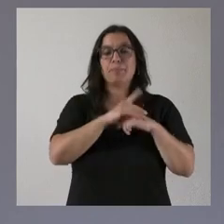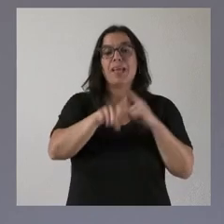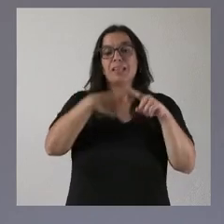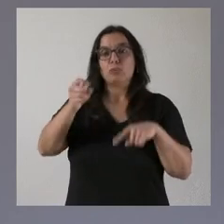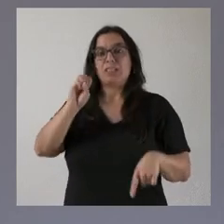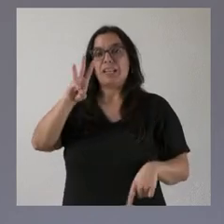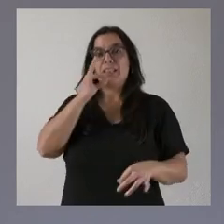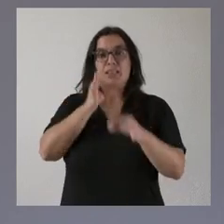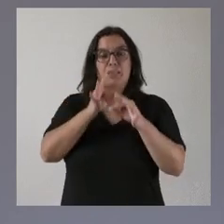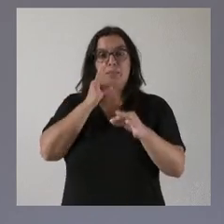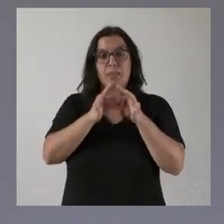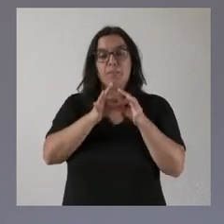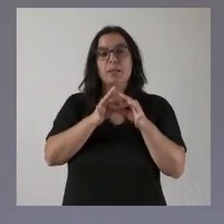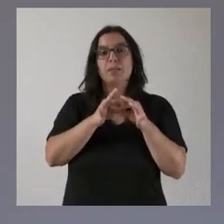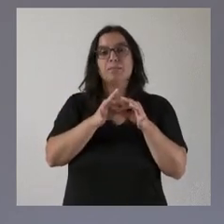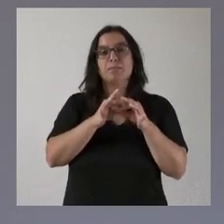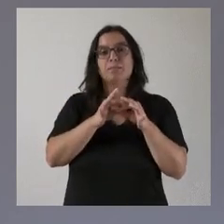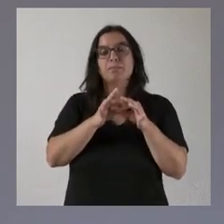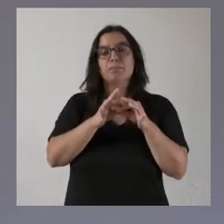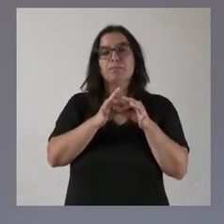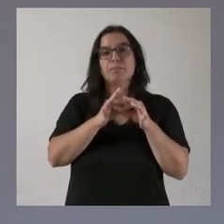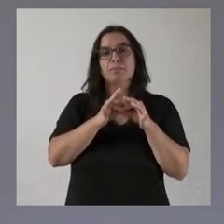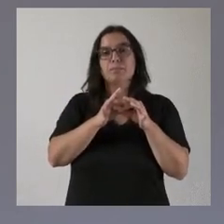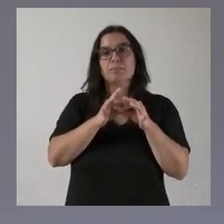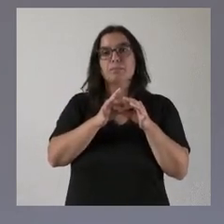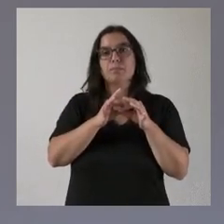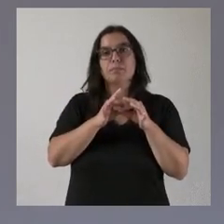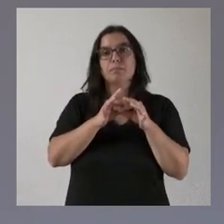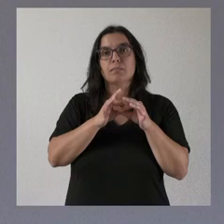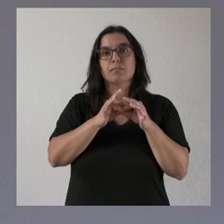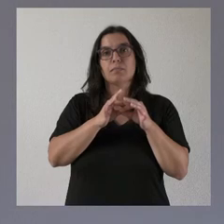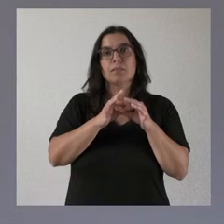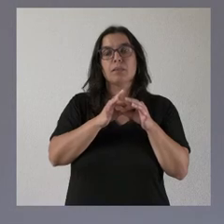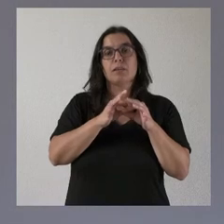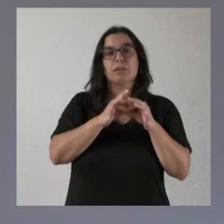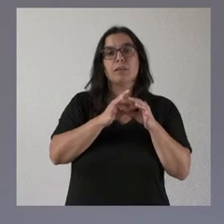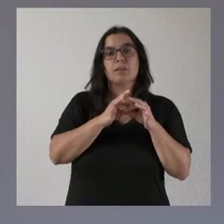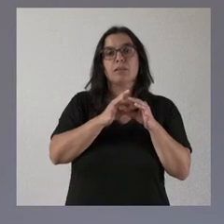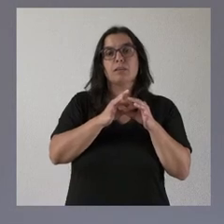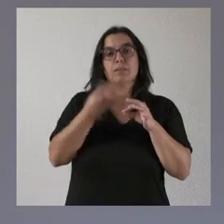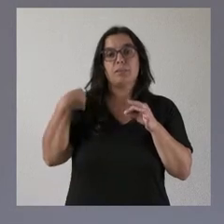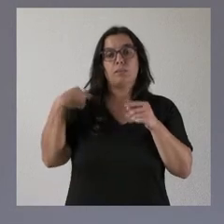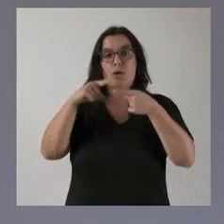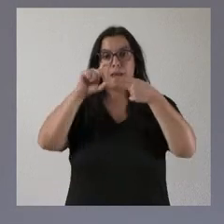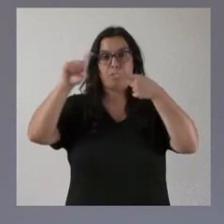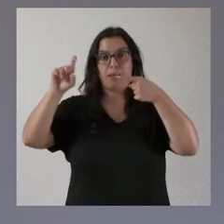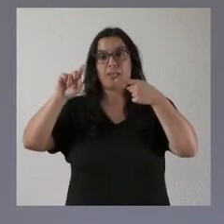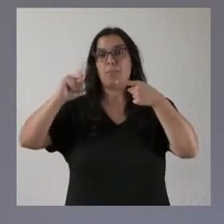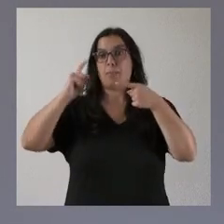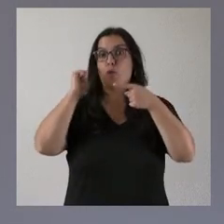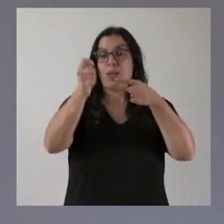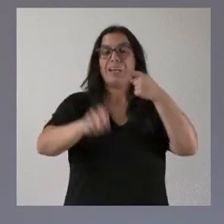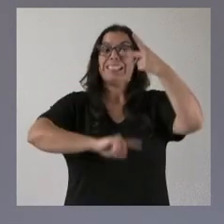septiembre el segundo la segunda empresa que estaba en la